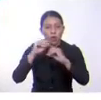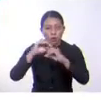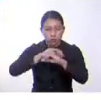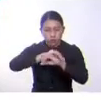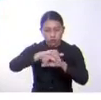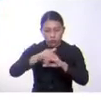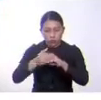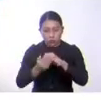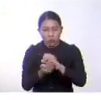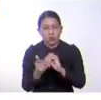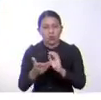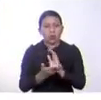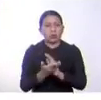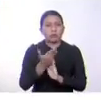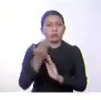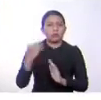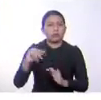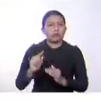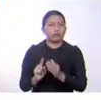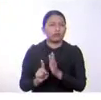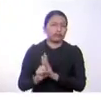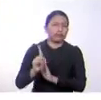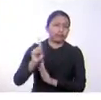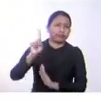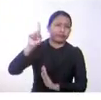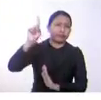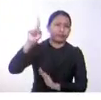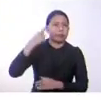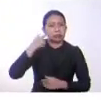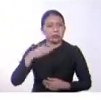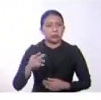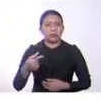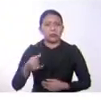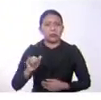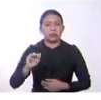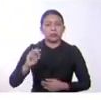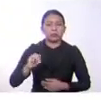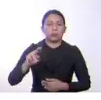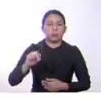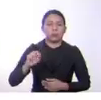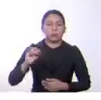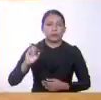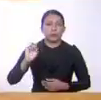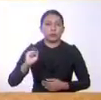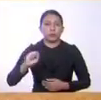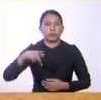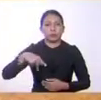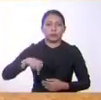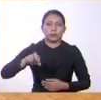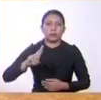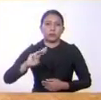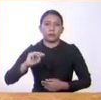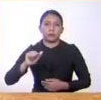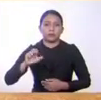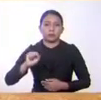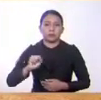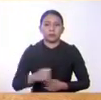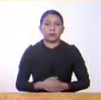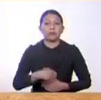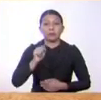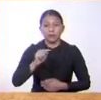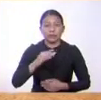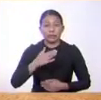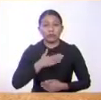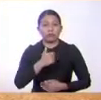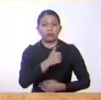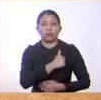que desarrollan el crecimiento secundario, como las gimnospermas y las dicotiledóneas. Estos meristemos son